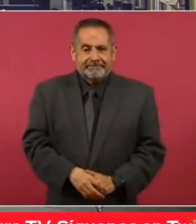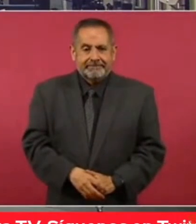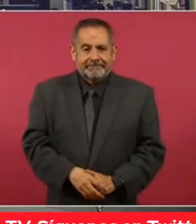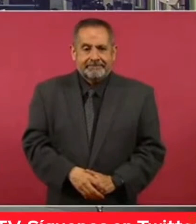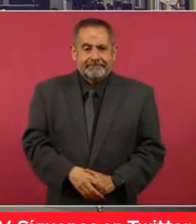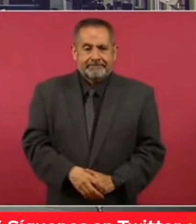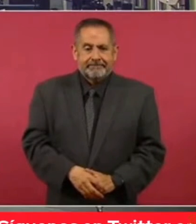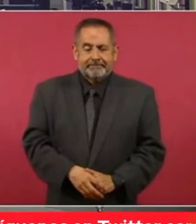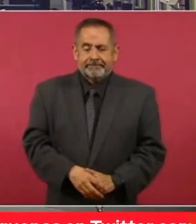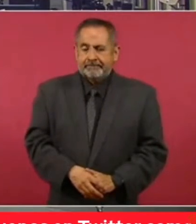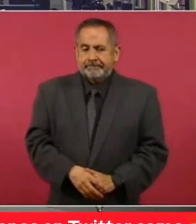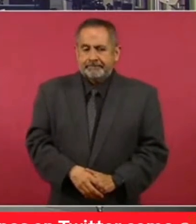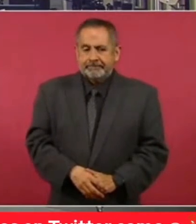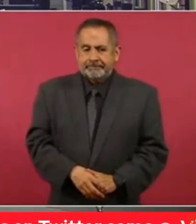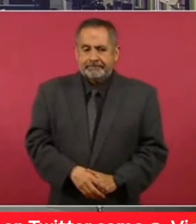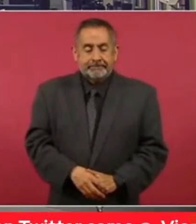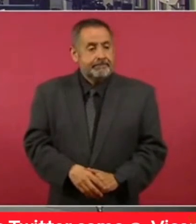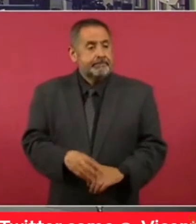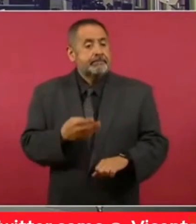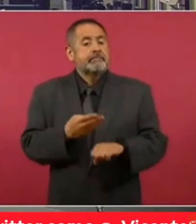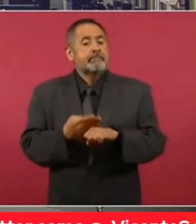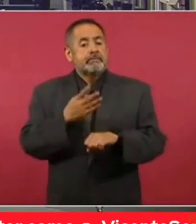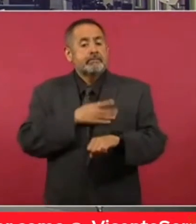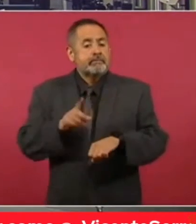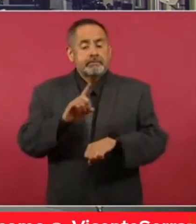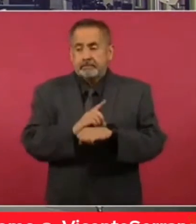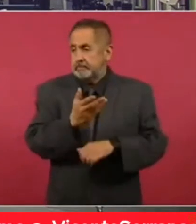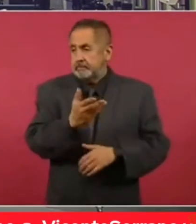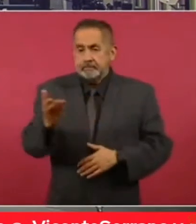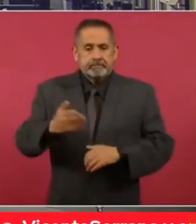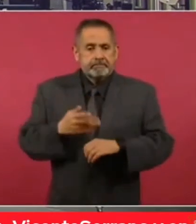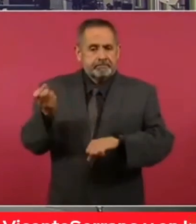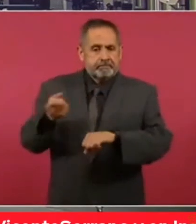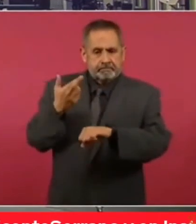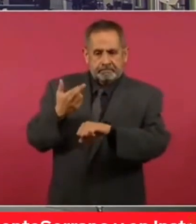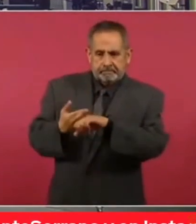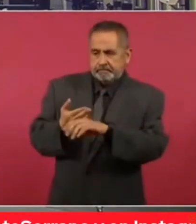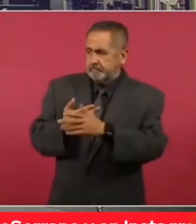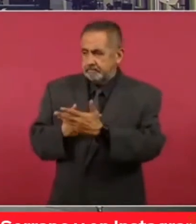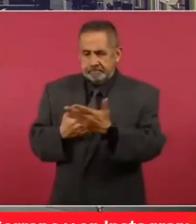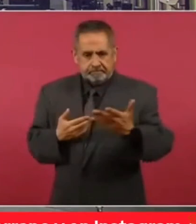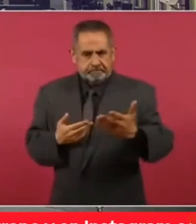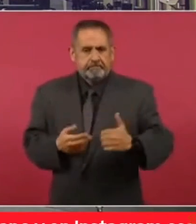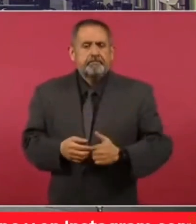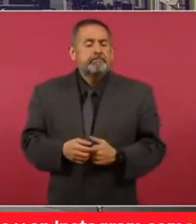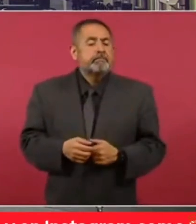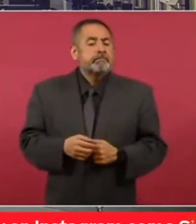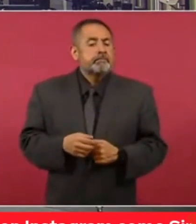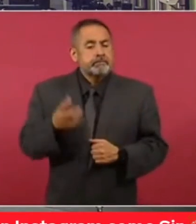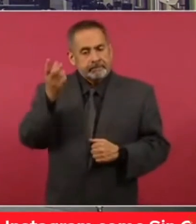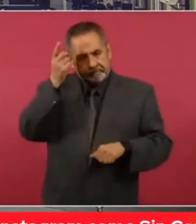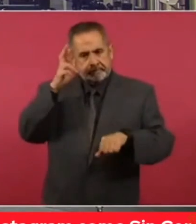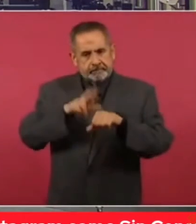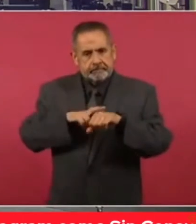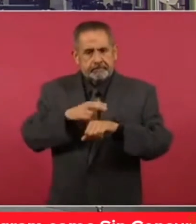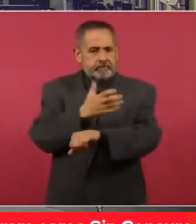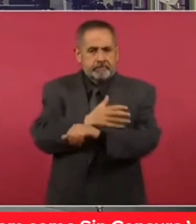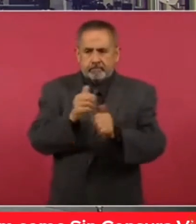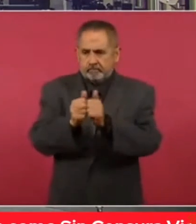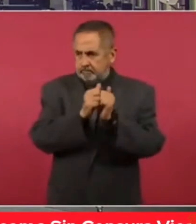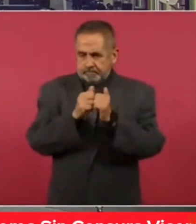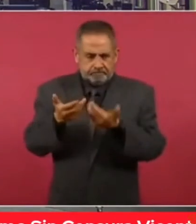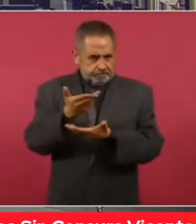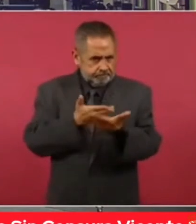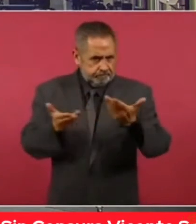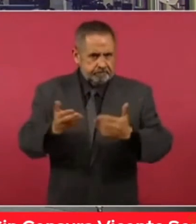Con su permiso, presidente. Muy buenos días, tengan todas y todas, secretario, secretaria, director, colegas, muy buenos